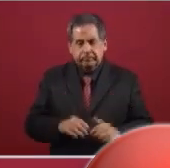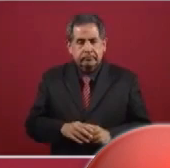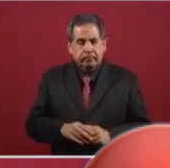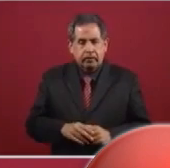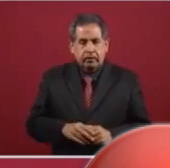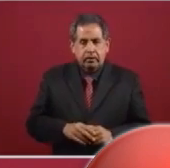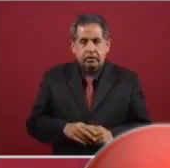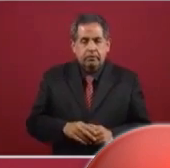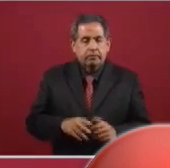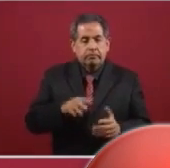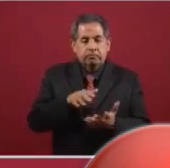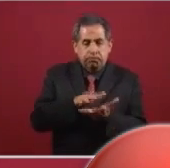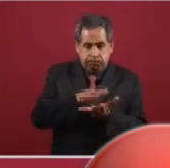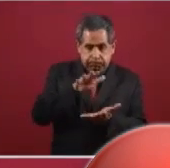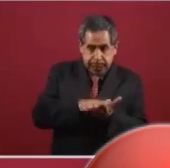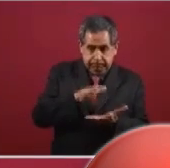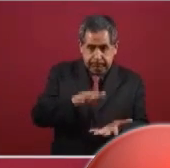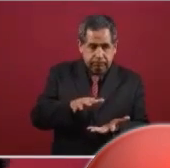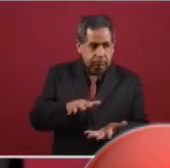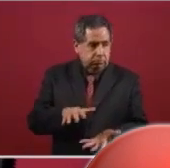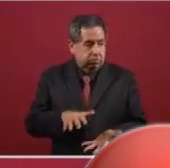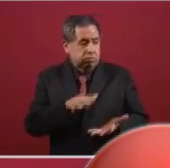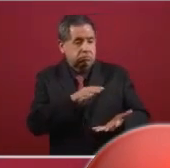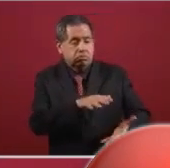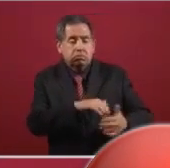y quedó en bodega